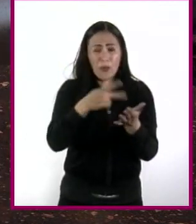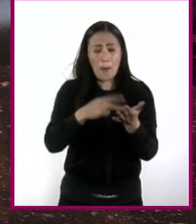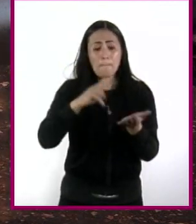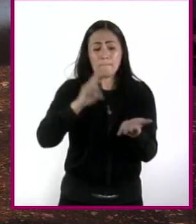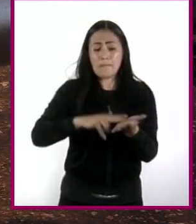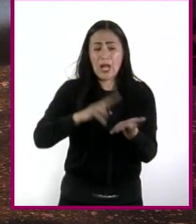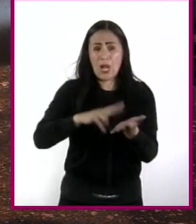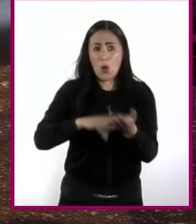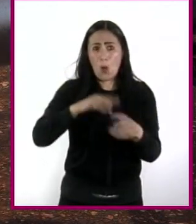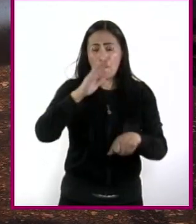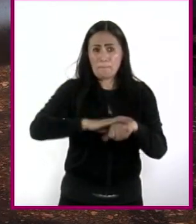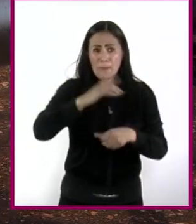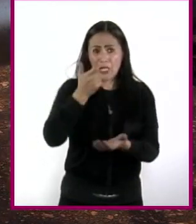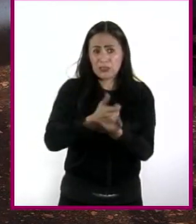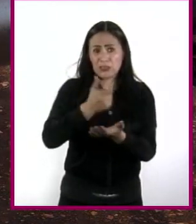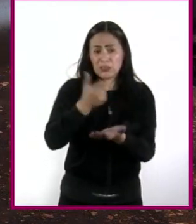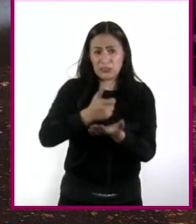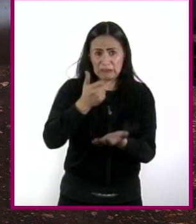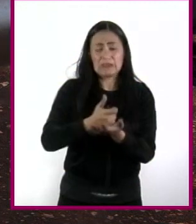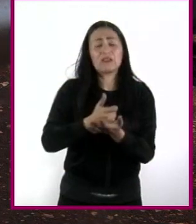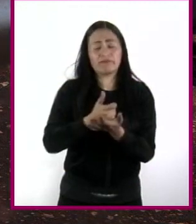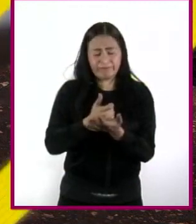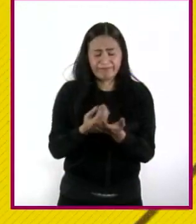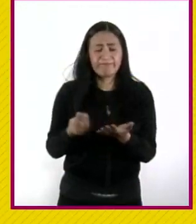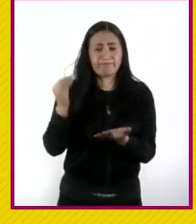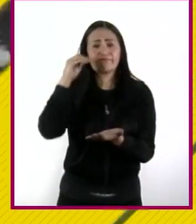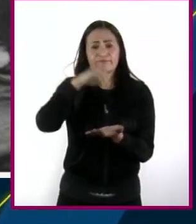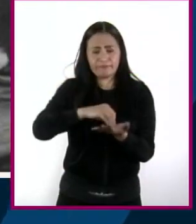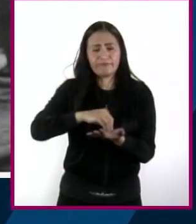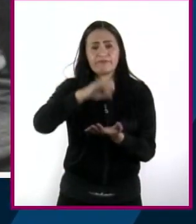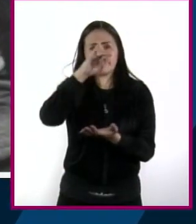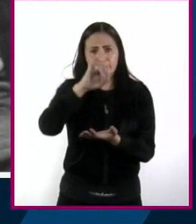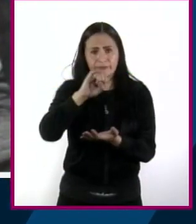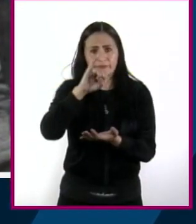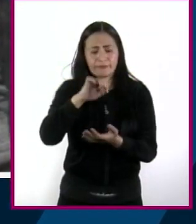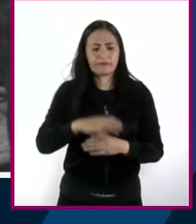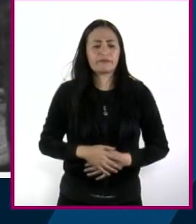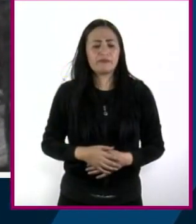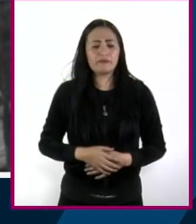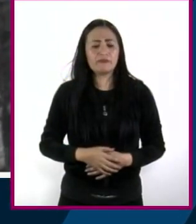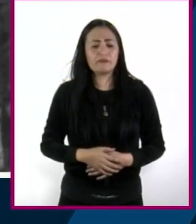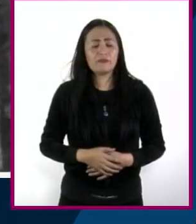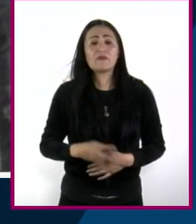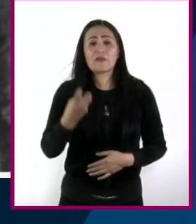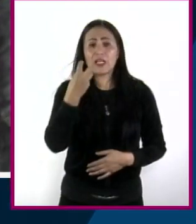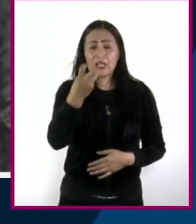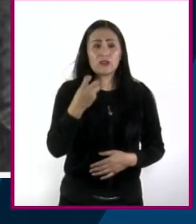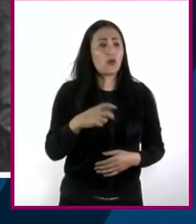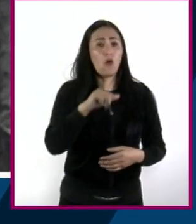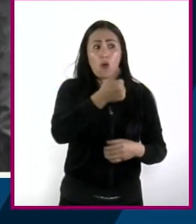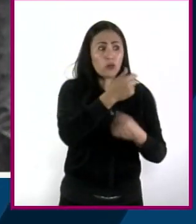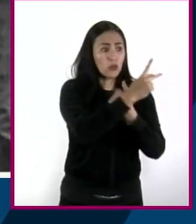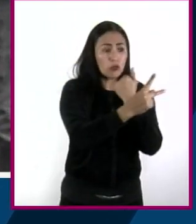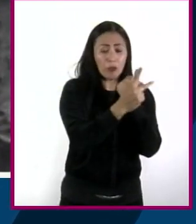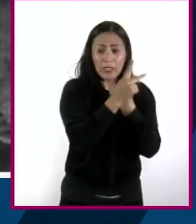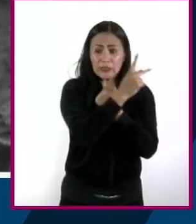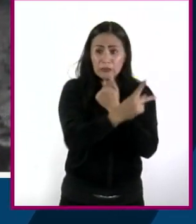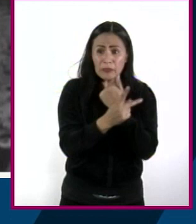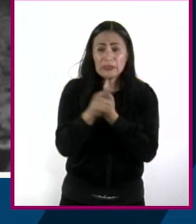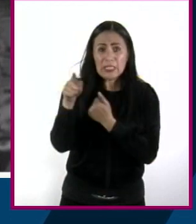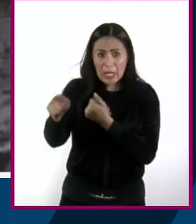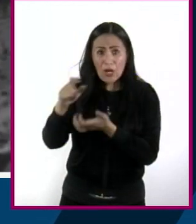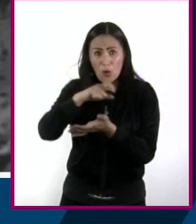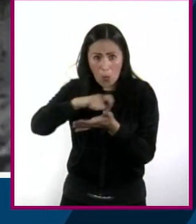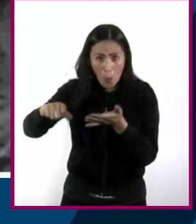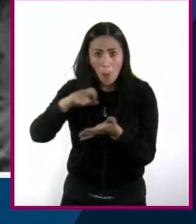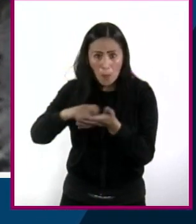como instrumento de presión internacional. Esto volvió insostenible para muchas naciones continuar con un